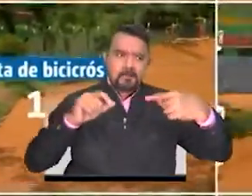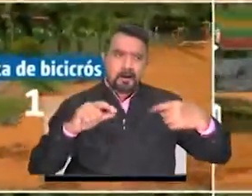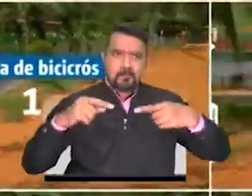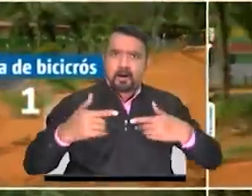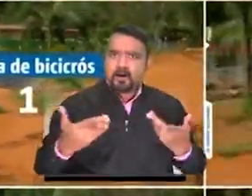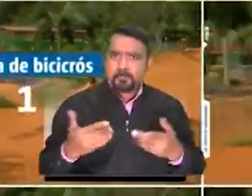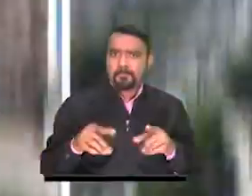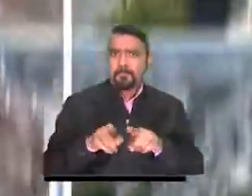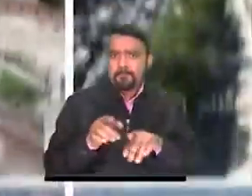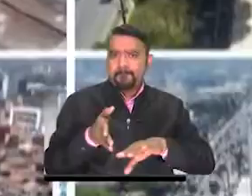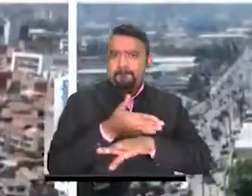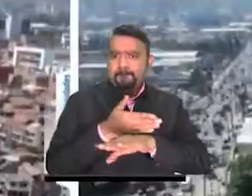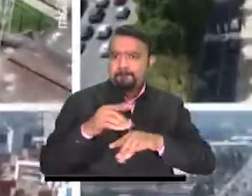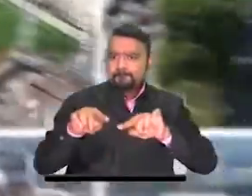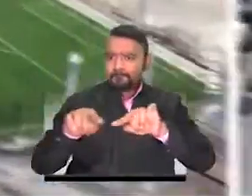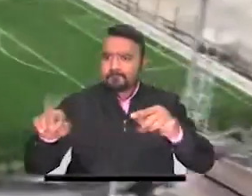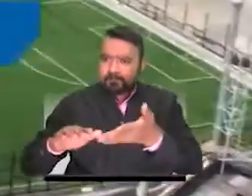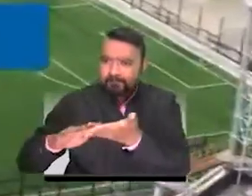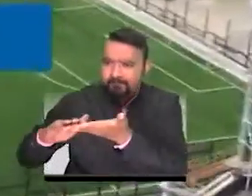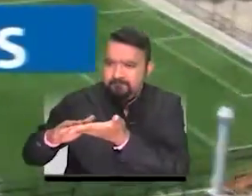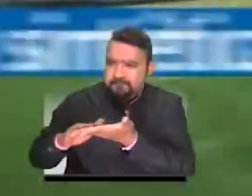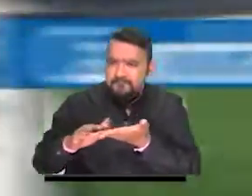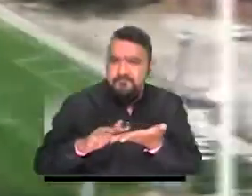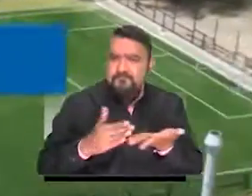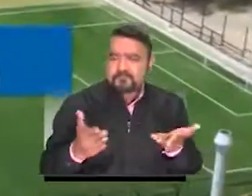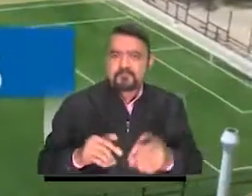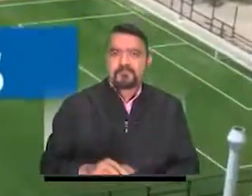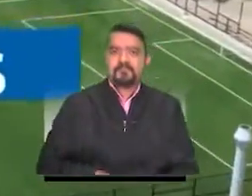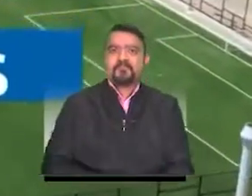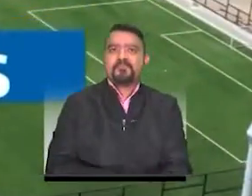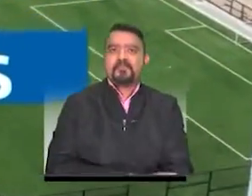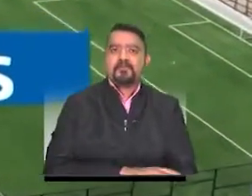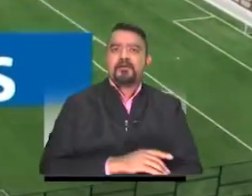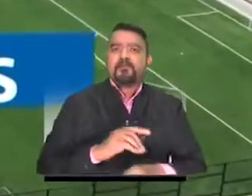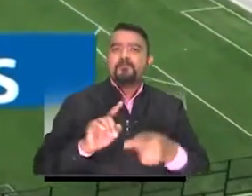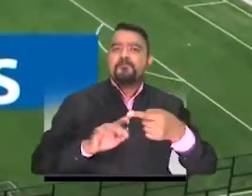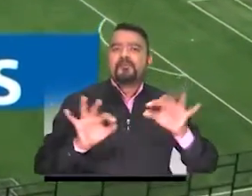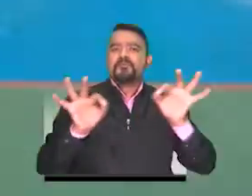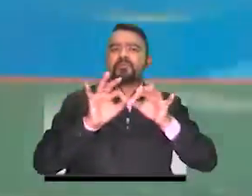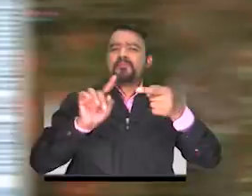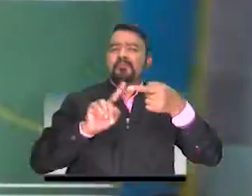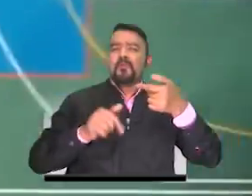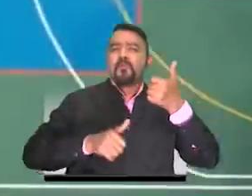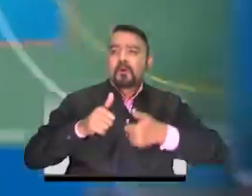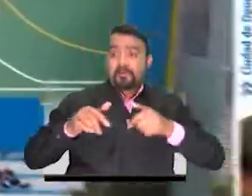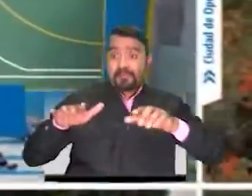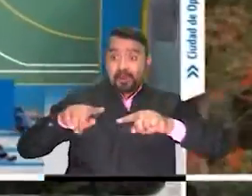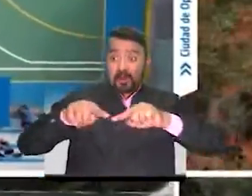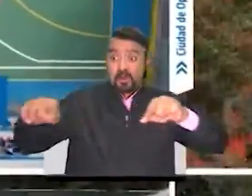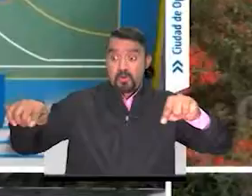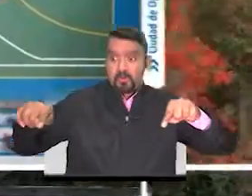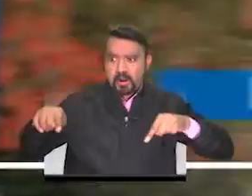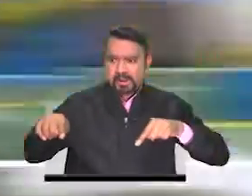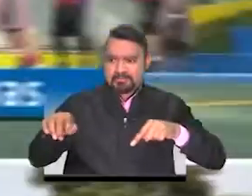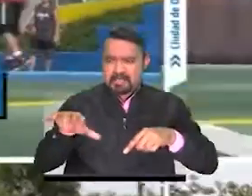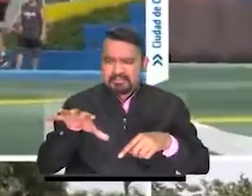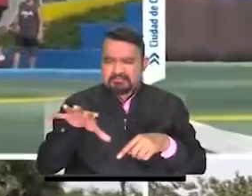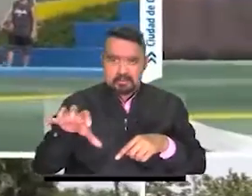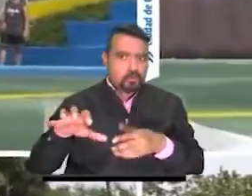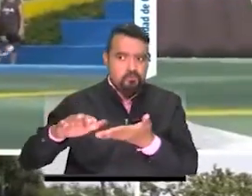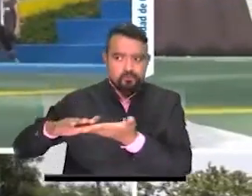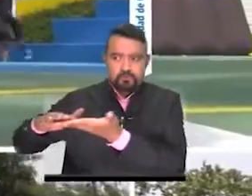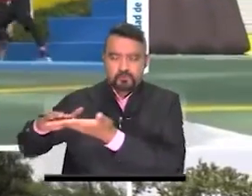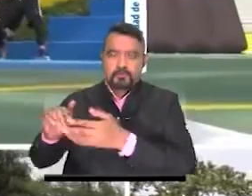detalles en cada una de las áreas. Una de ellas es la infraestructura deportiva. Al recién